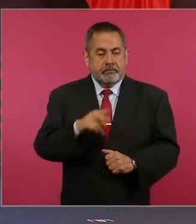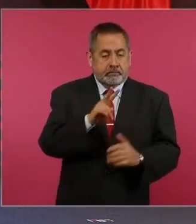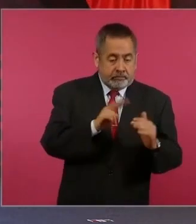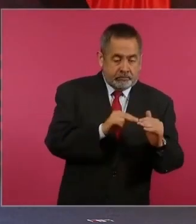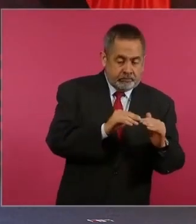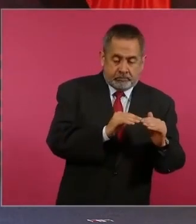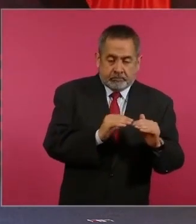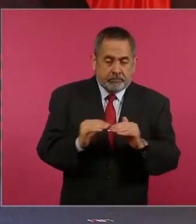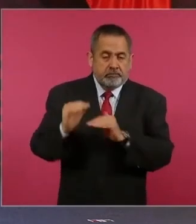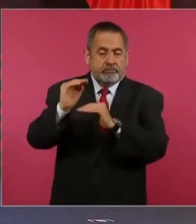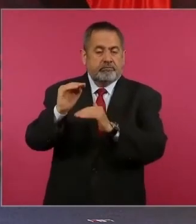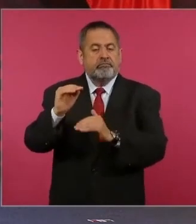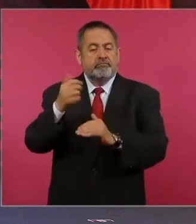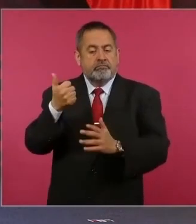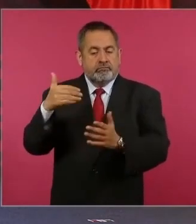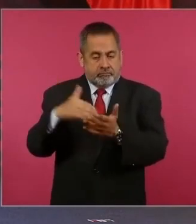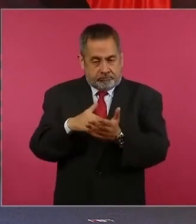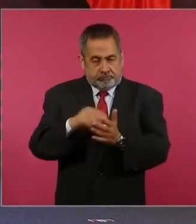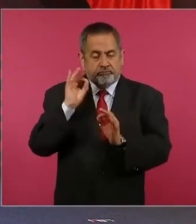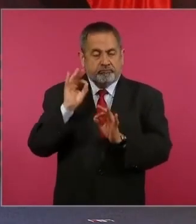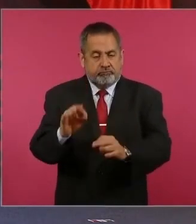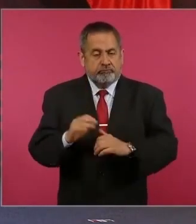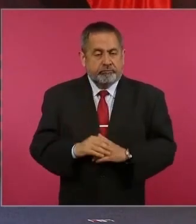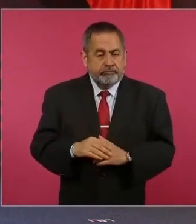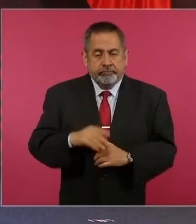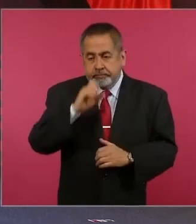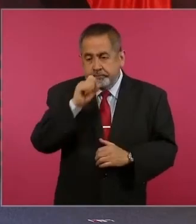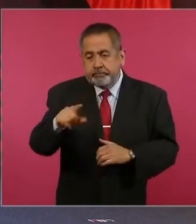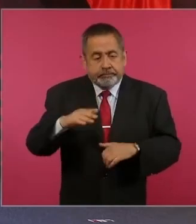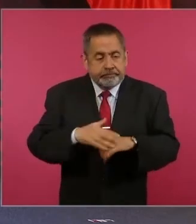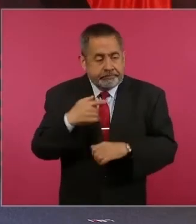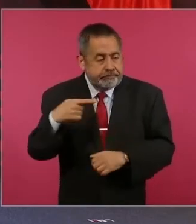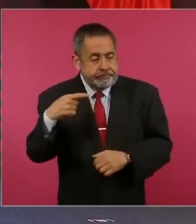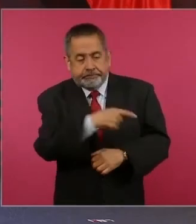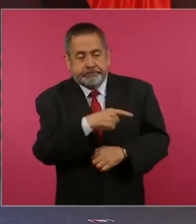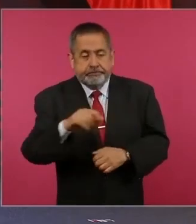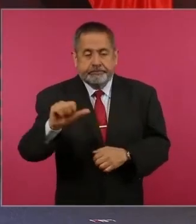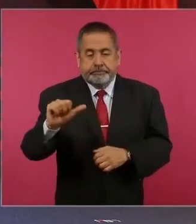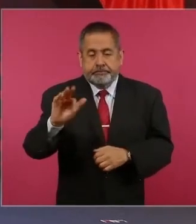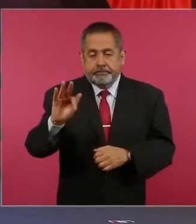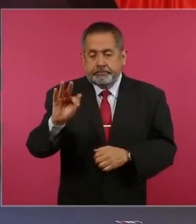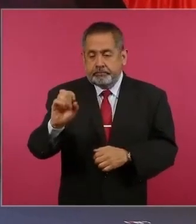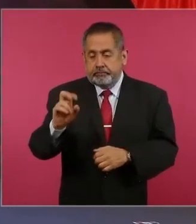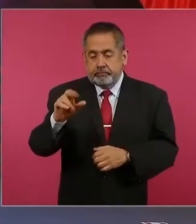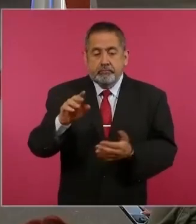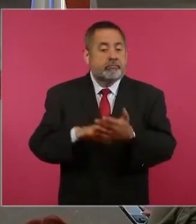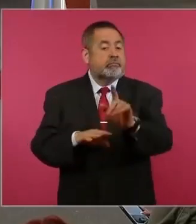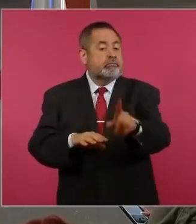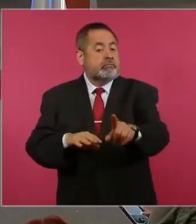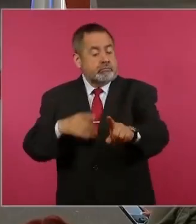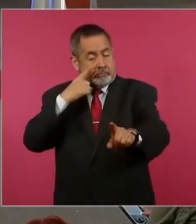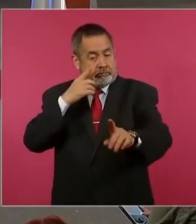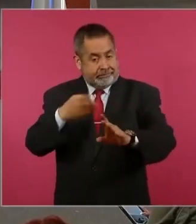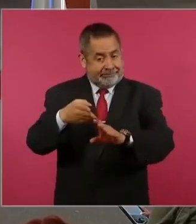también porque las Afores, esta reforma